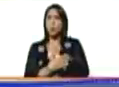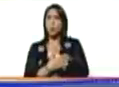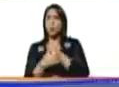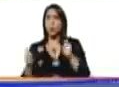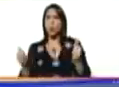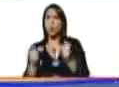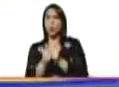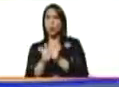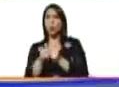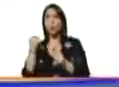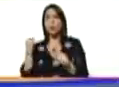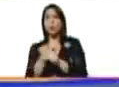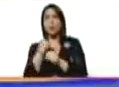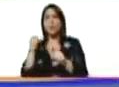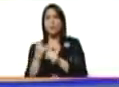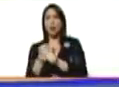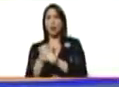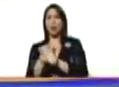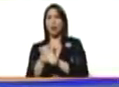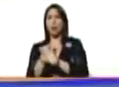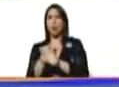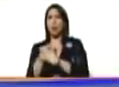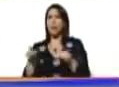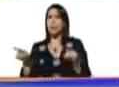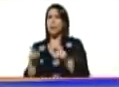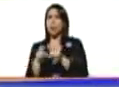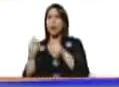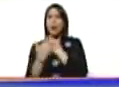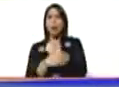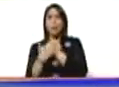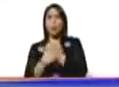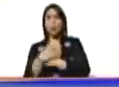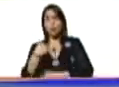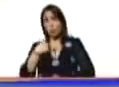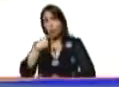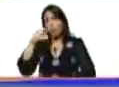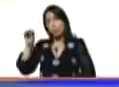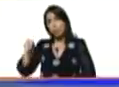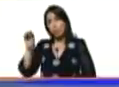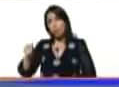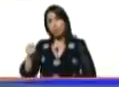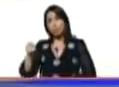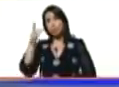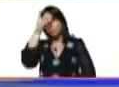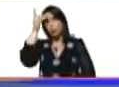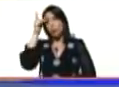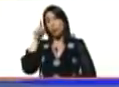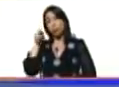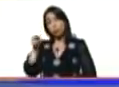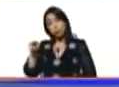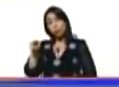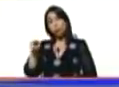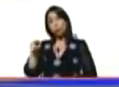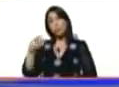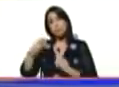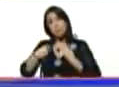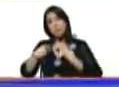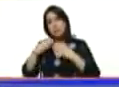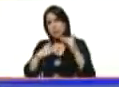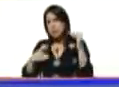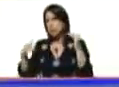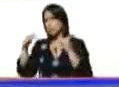son amores. Y yo le dije a Diosdado, Diosdado, si tú sobreviviste el